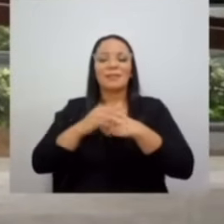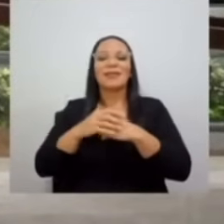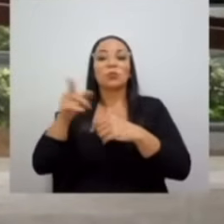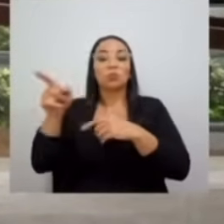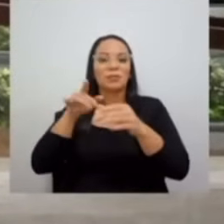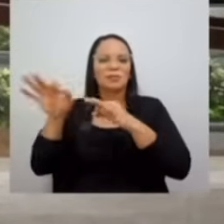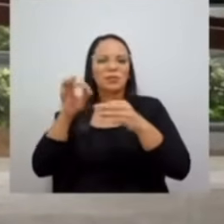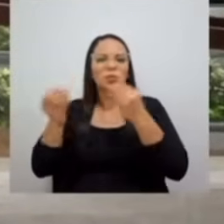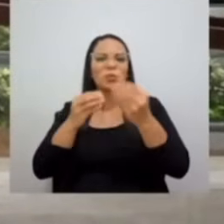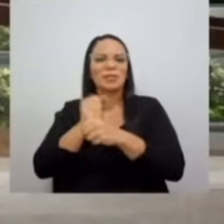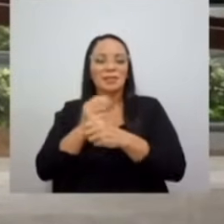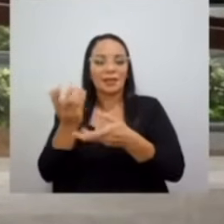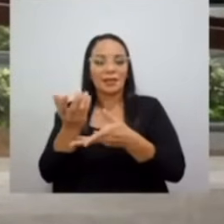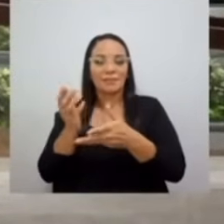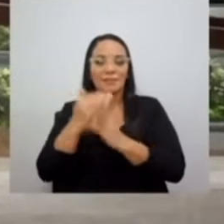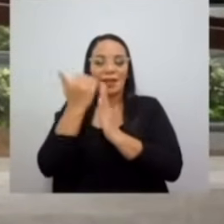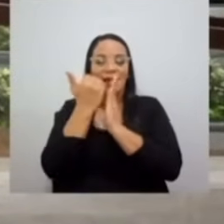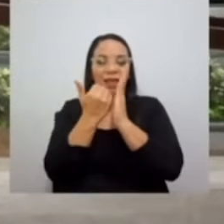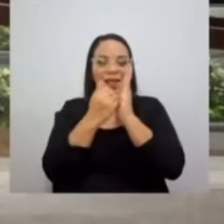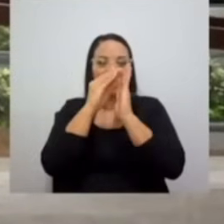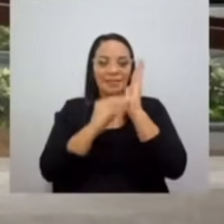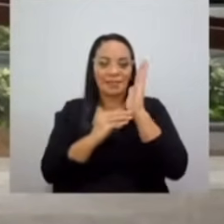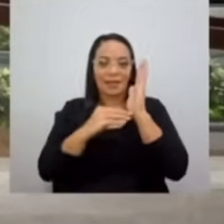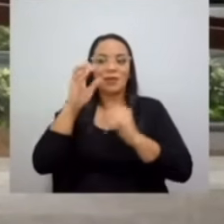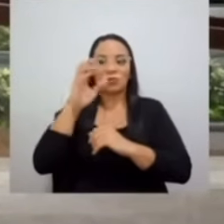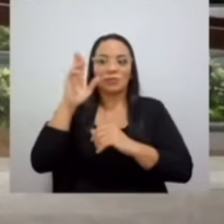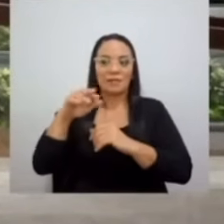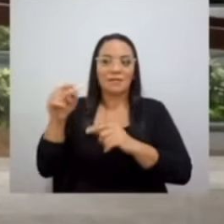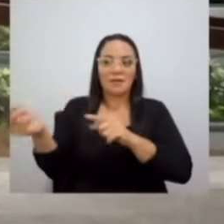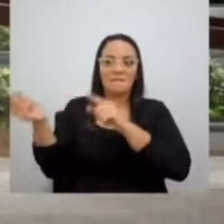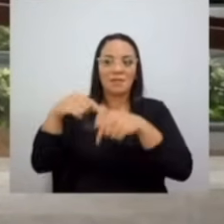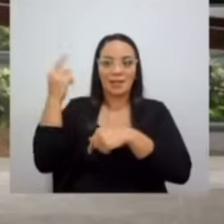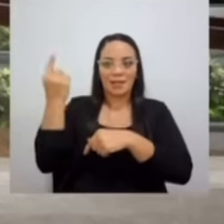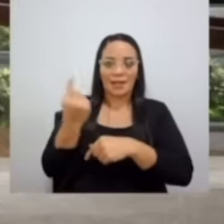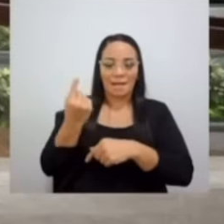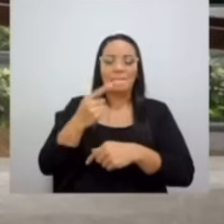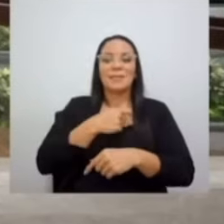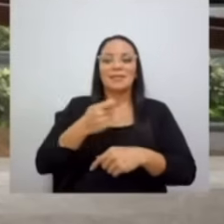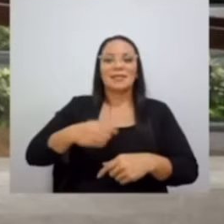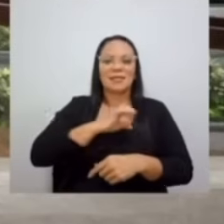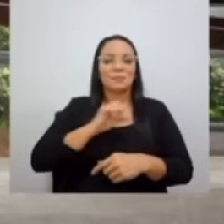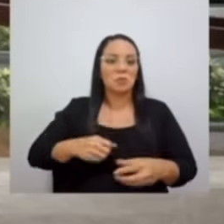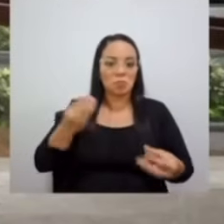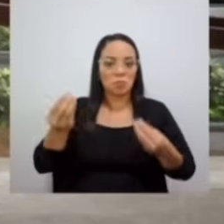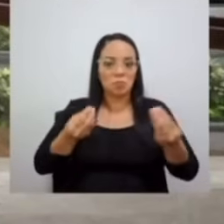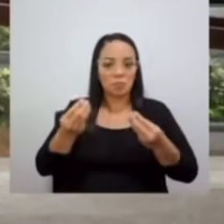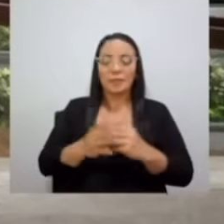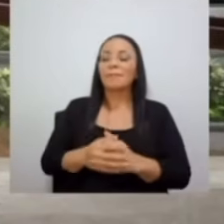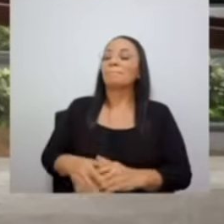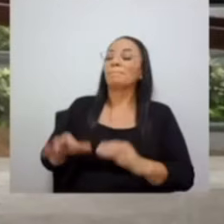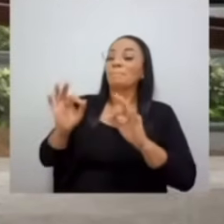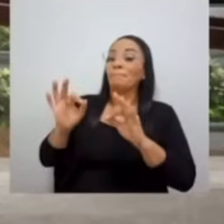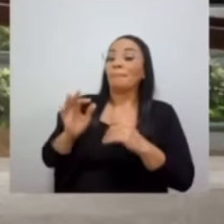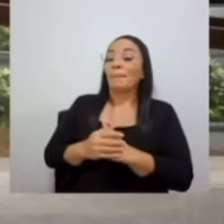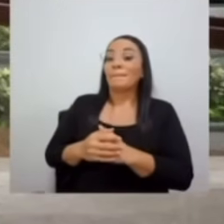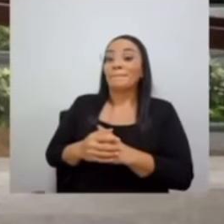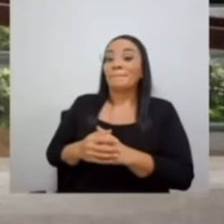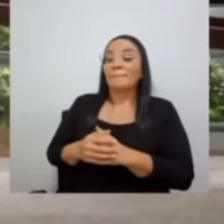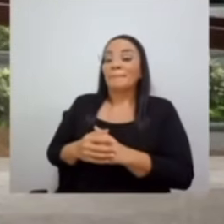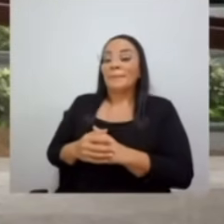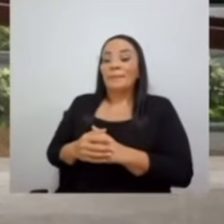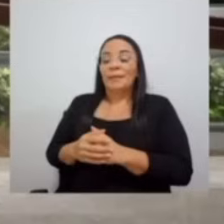amplía la jugosa agenda que tiene el mandatario acá en Costa Rica? Bueno, muy bien. Primero que todo, como